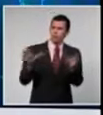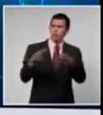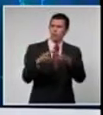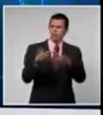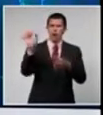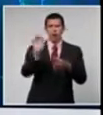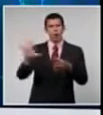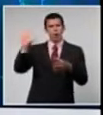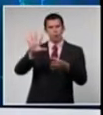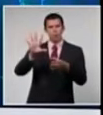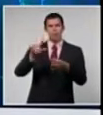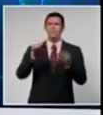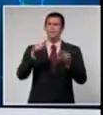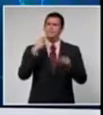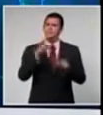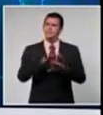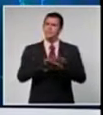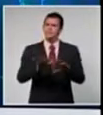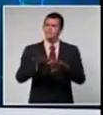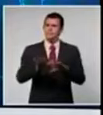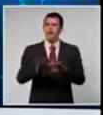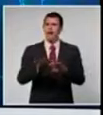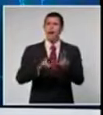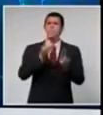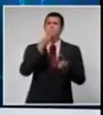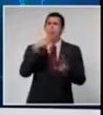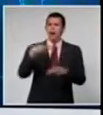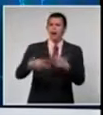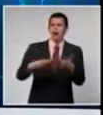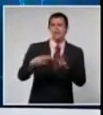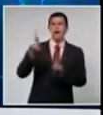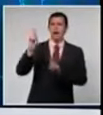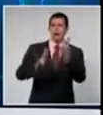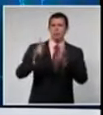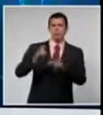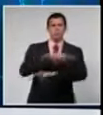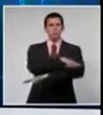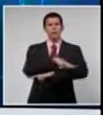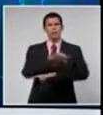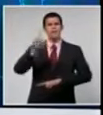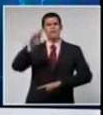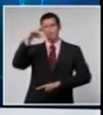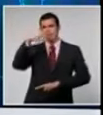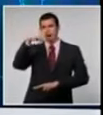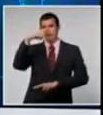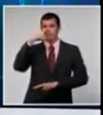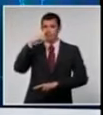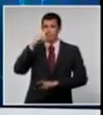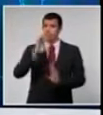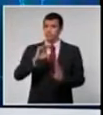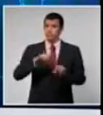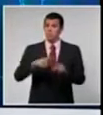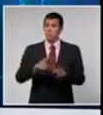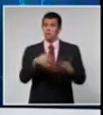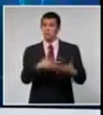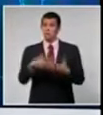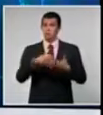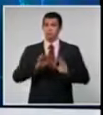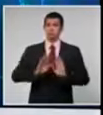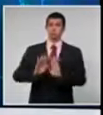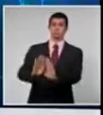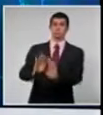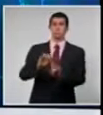nuclear con Irán pese a la retirada de Estados Unidos e insistió en que es la única herramienta para tener garantías sobre el programa